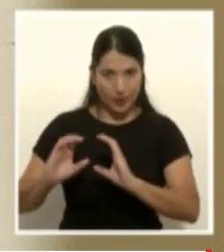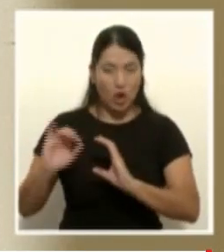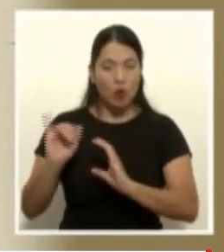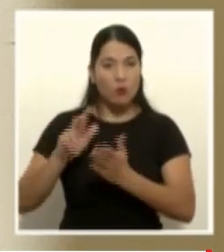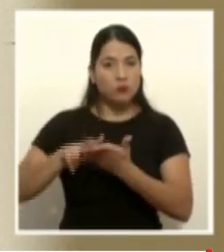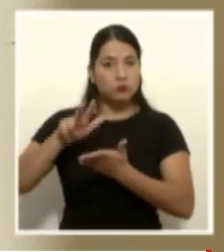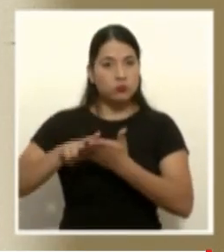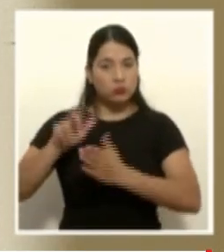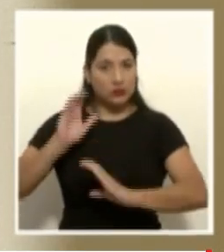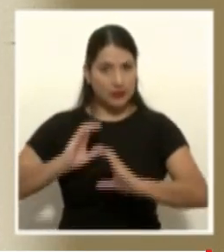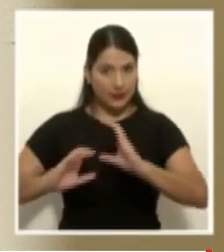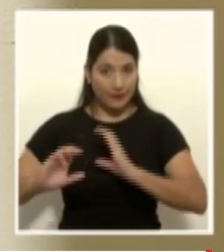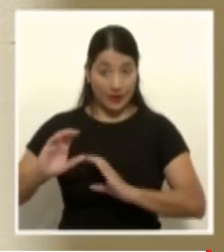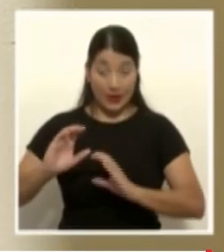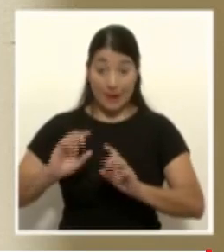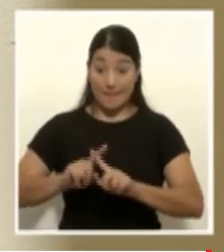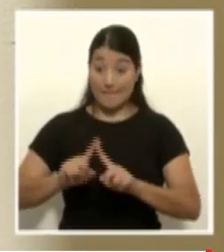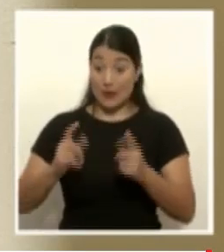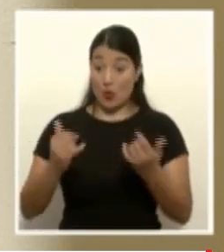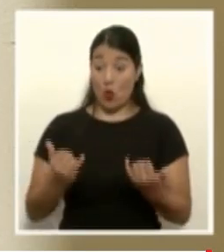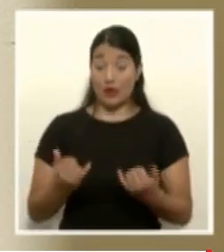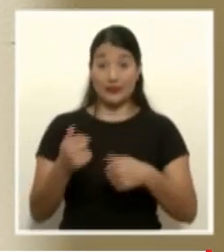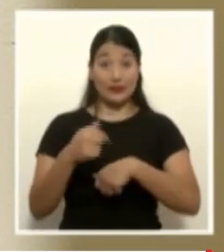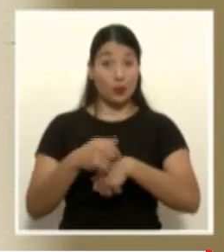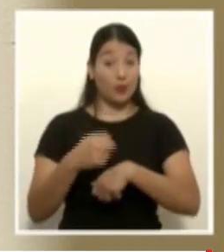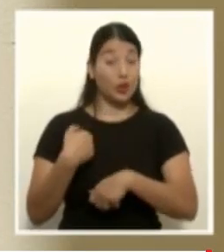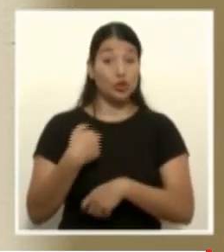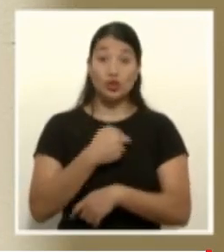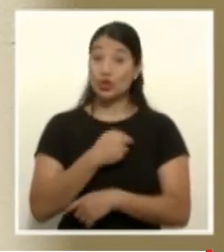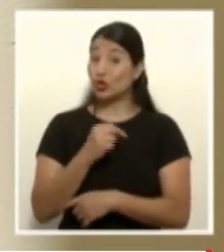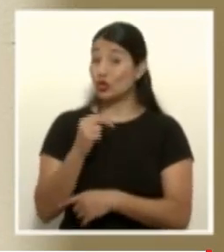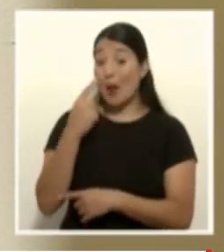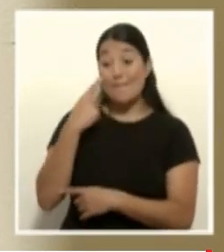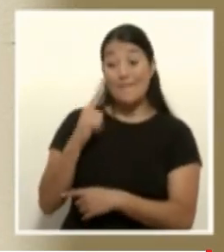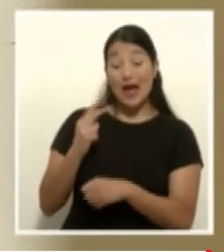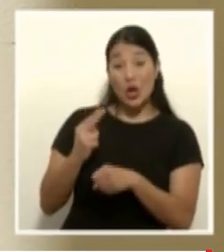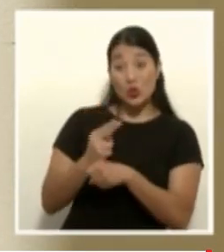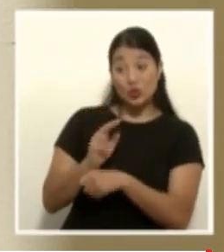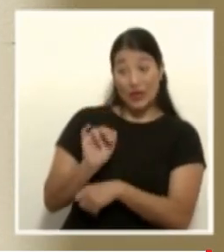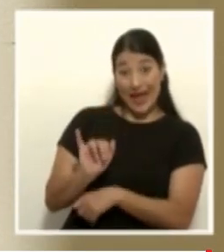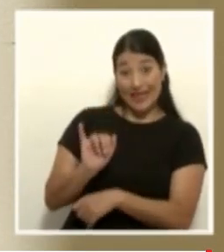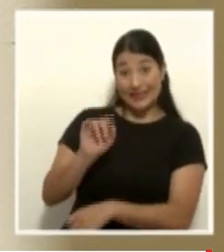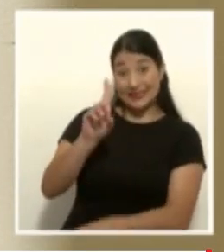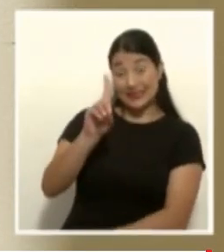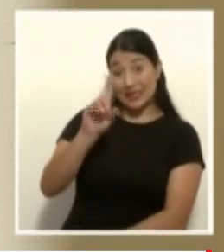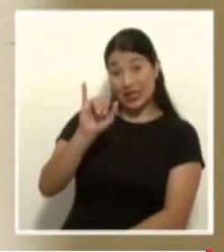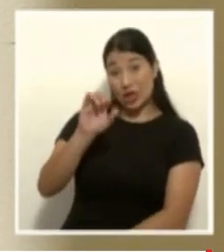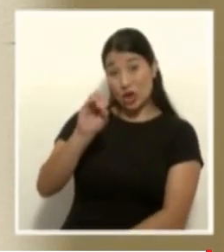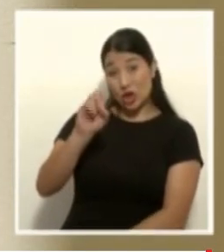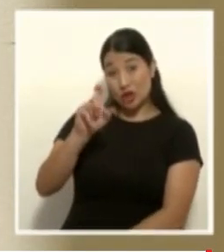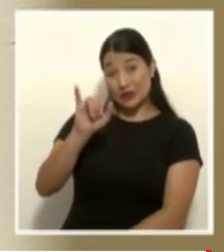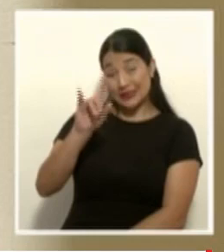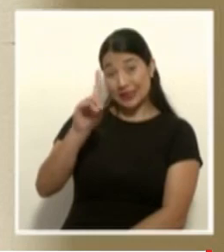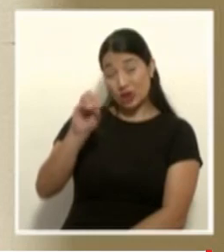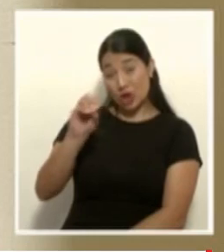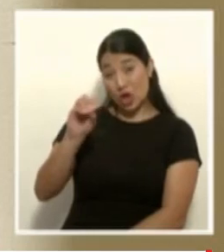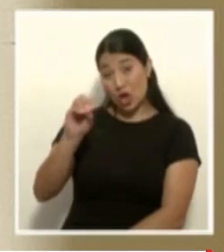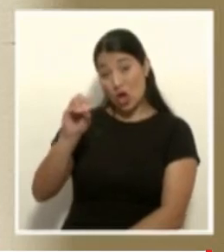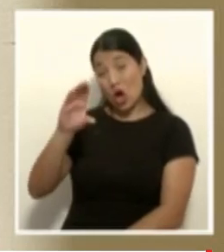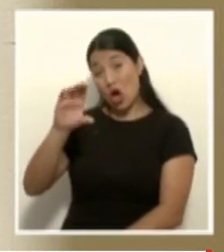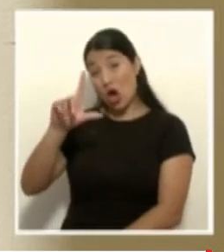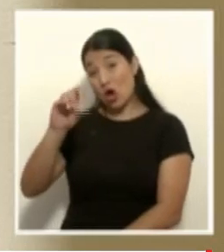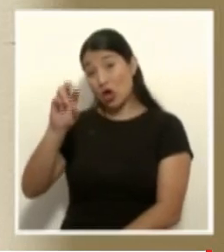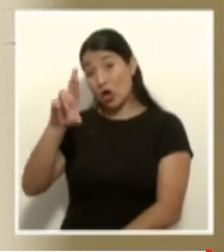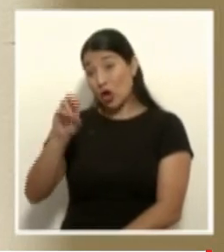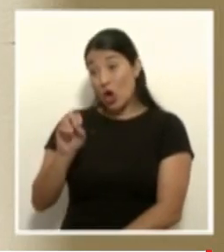Nosotros en este momento no tenemos esa evidencia científica para poder decir esto es algo que vamos a poner